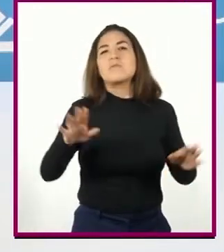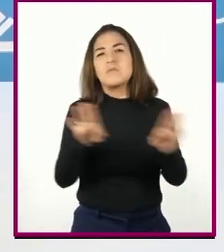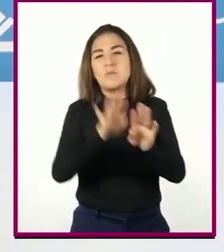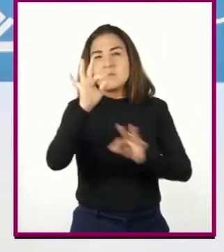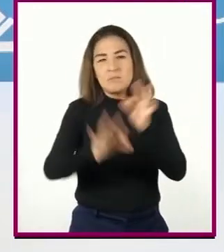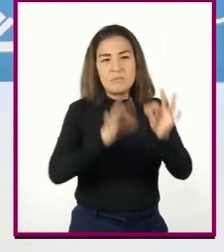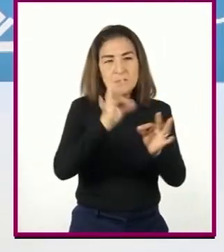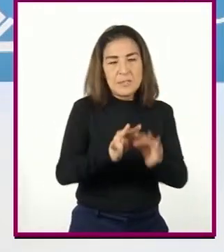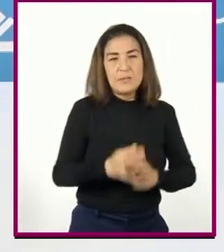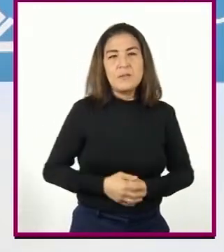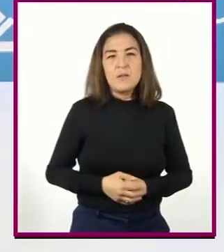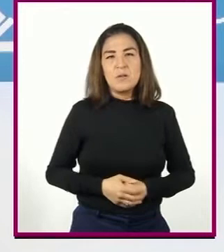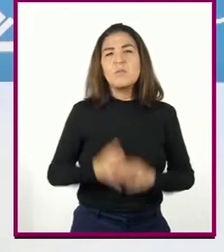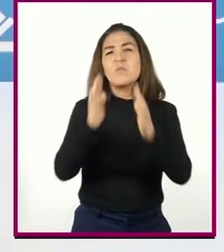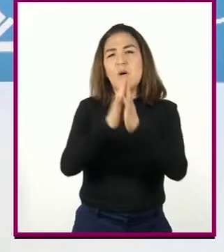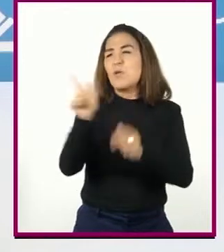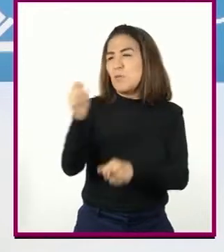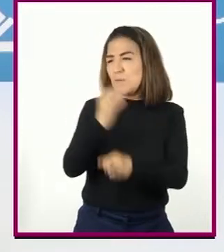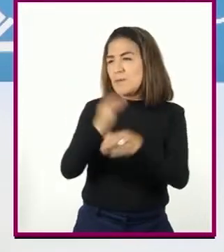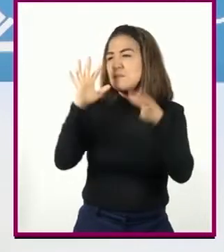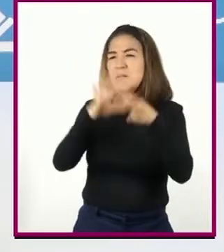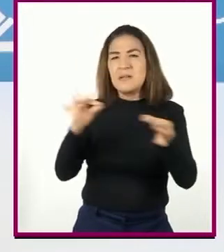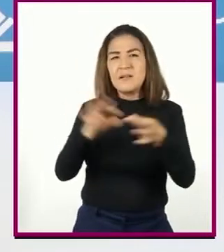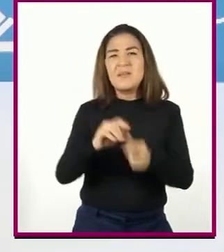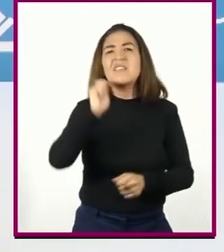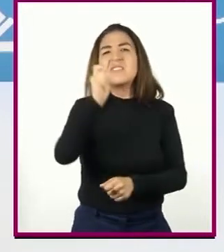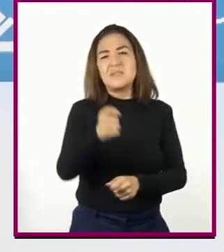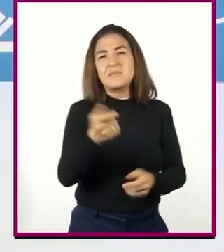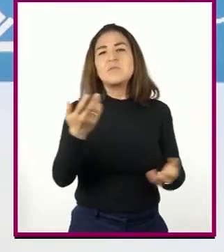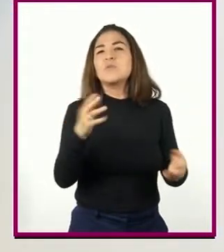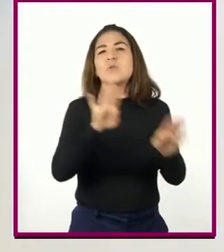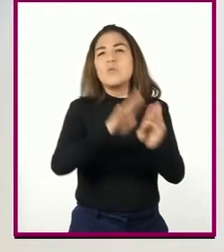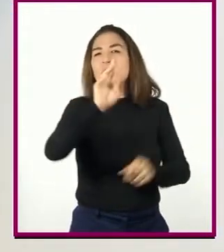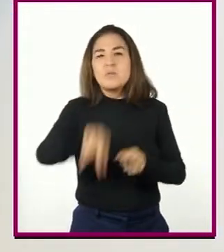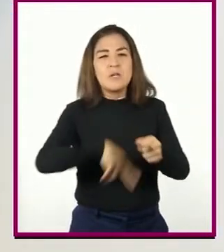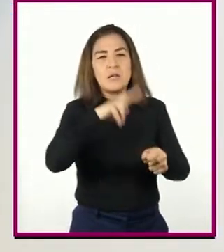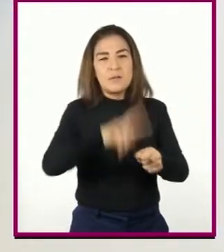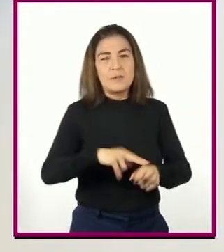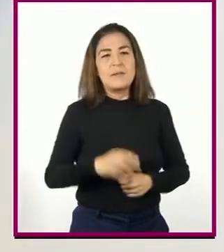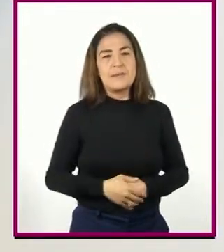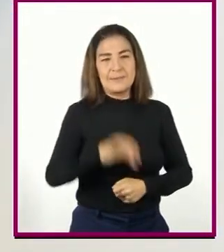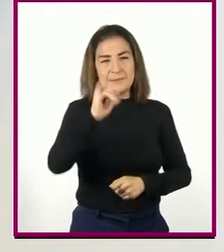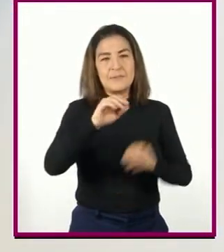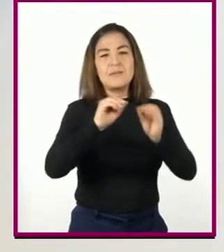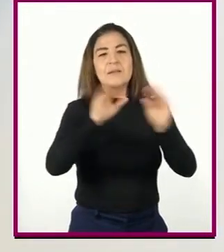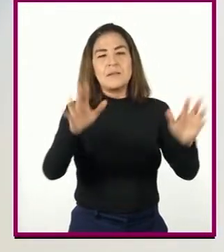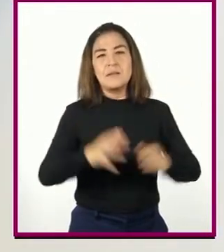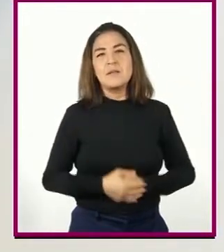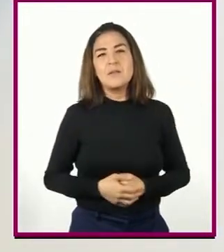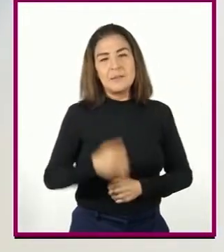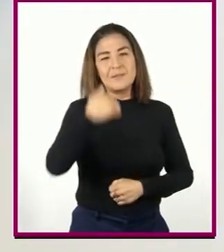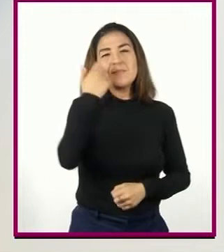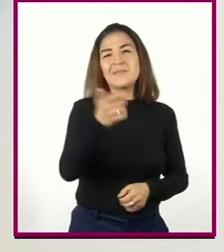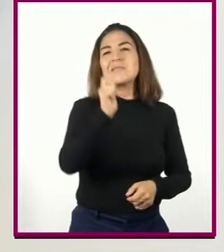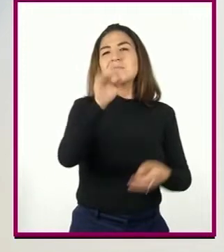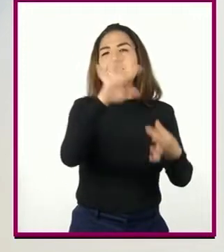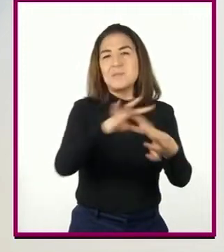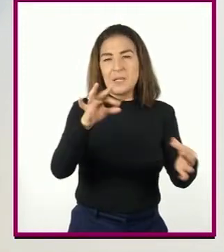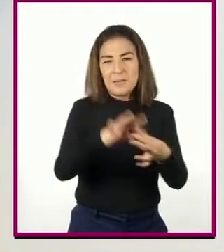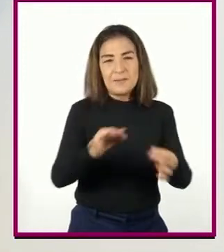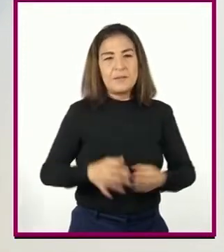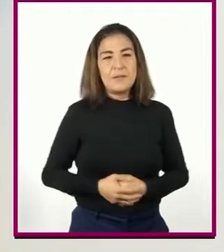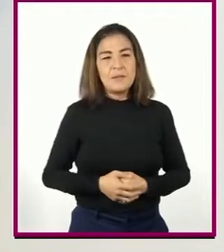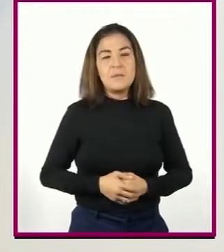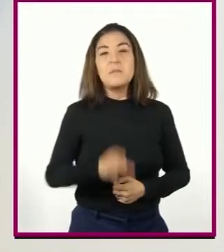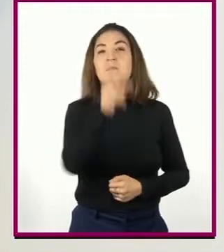Por favor, explícanos por qué es una facultad natural. Claro que sí. Quisiera comenzar comentando